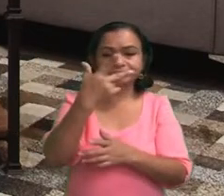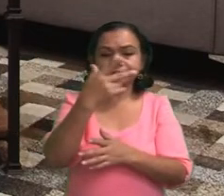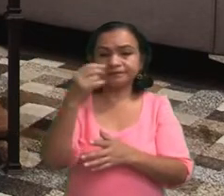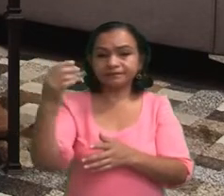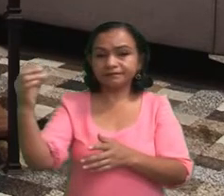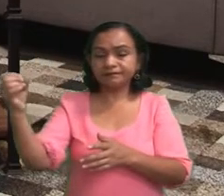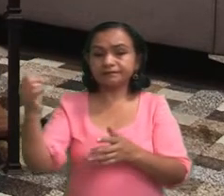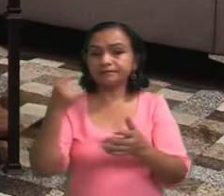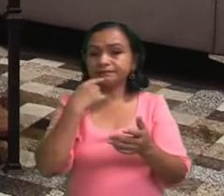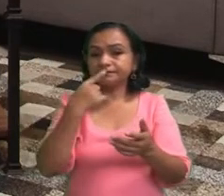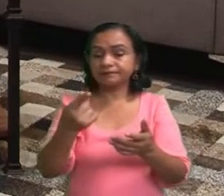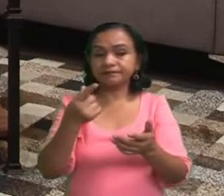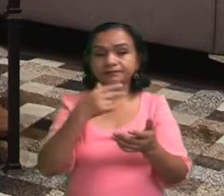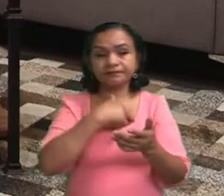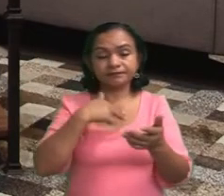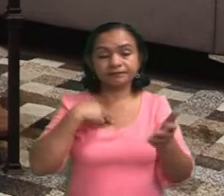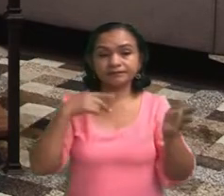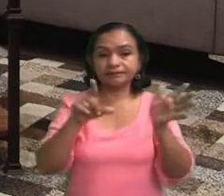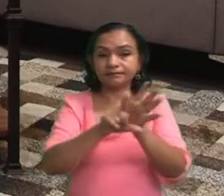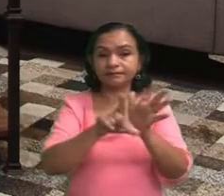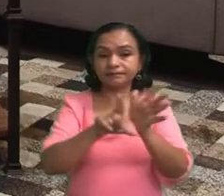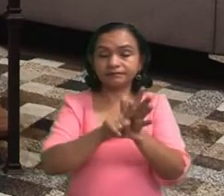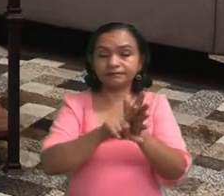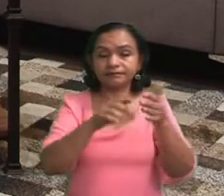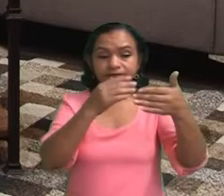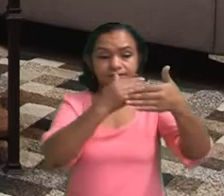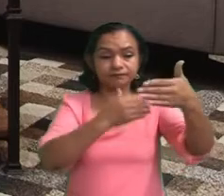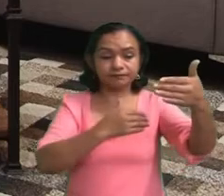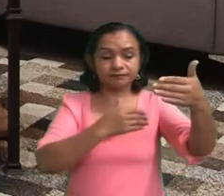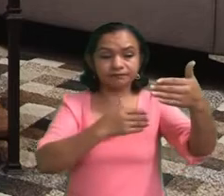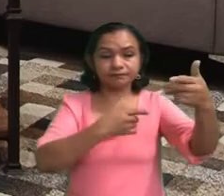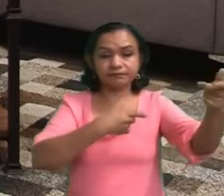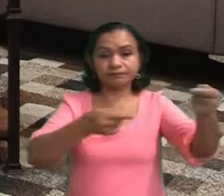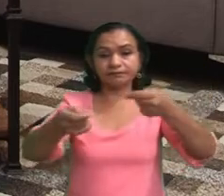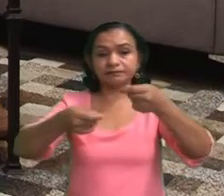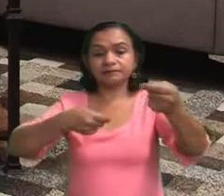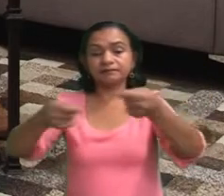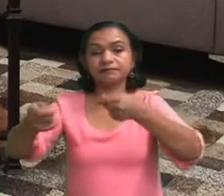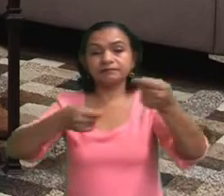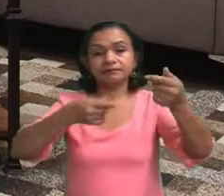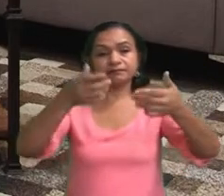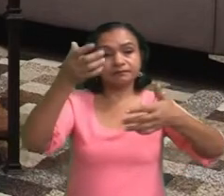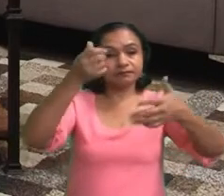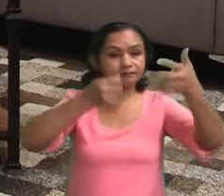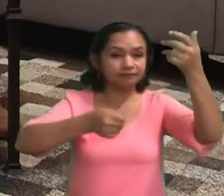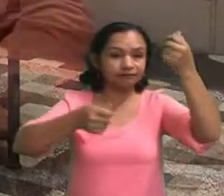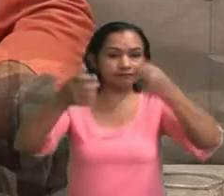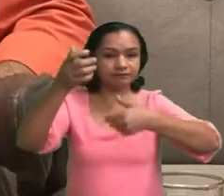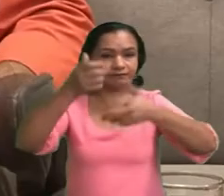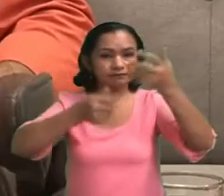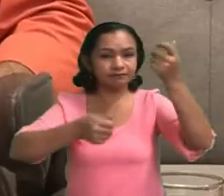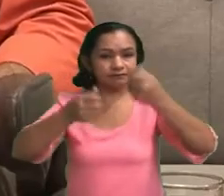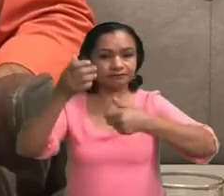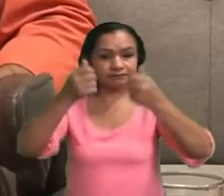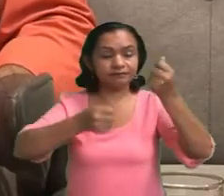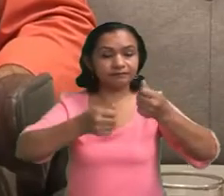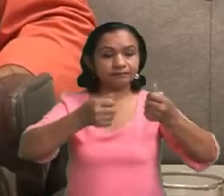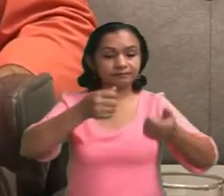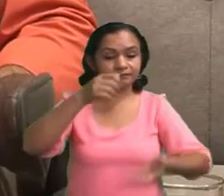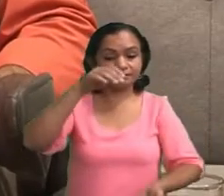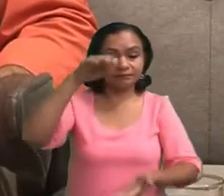1800, se emitió una ley que tiene que ver con la distribución y venta de leche cruda,